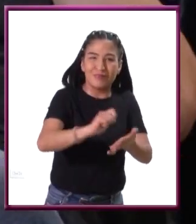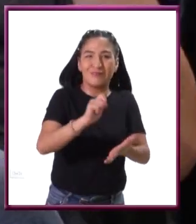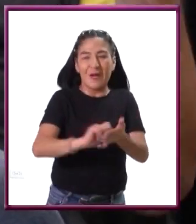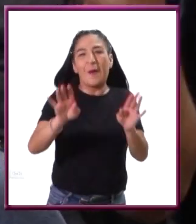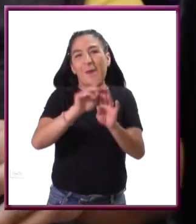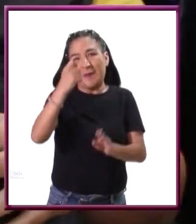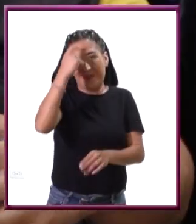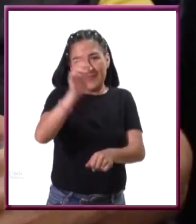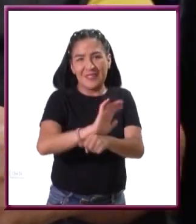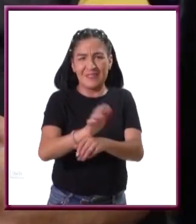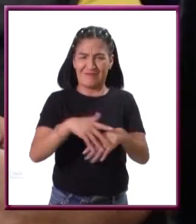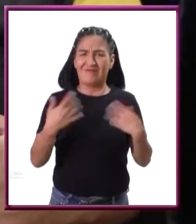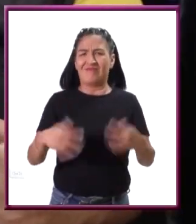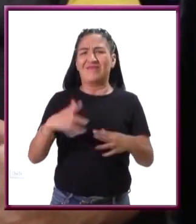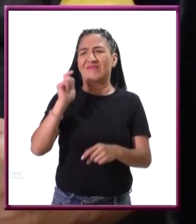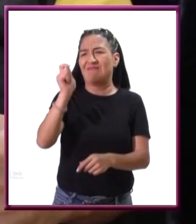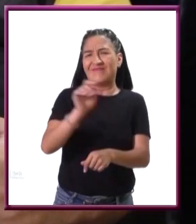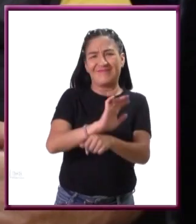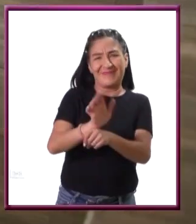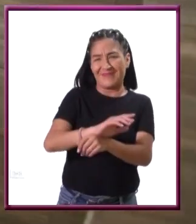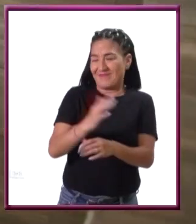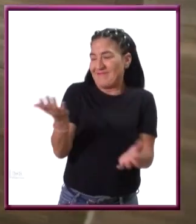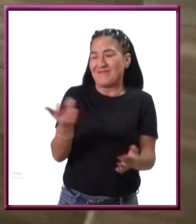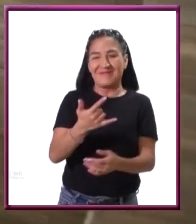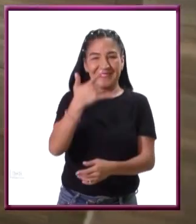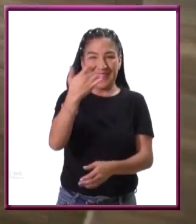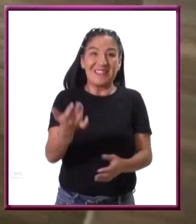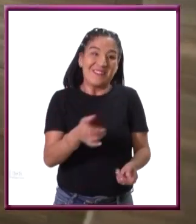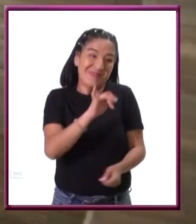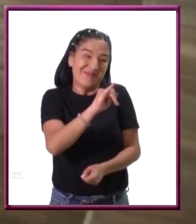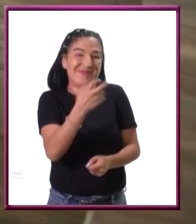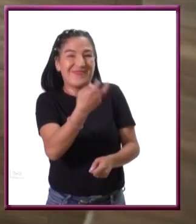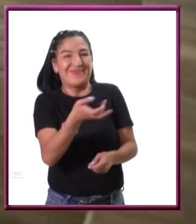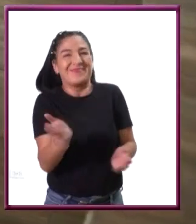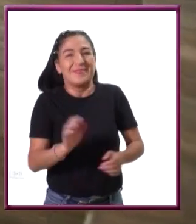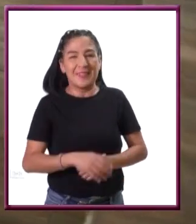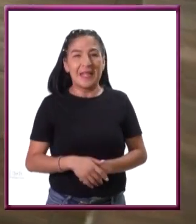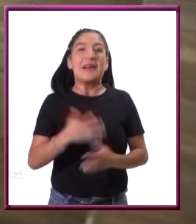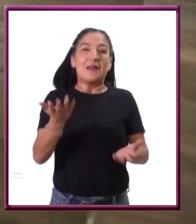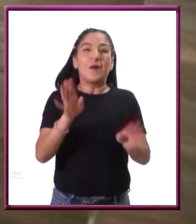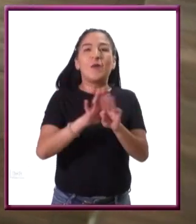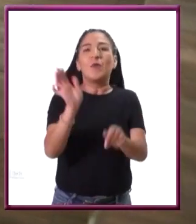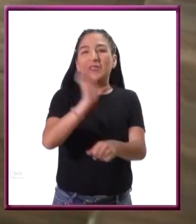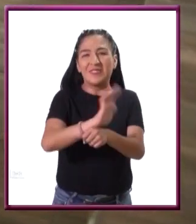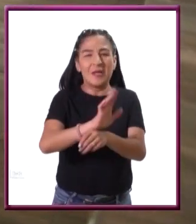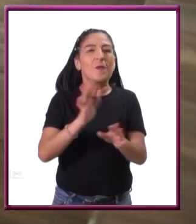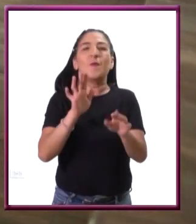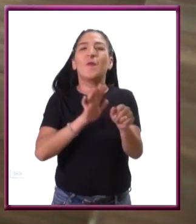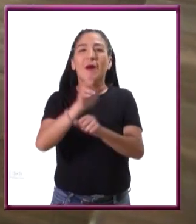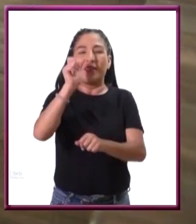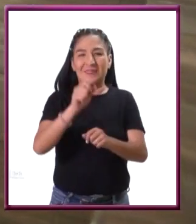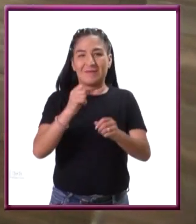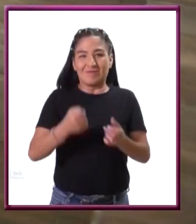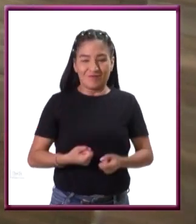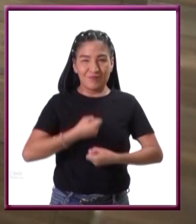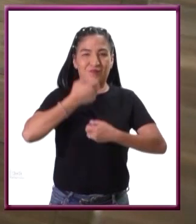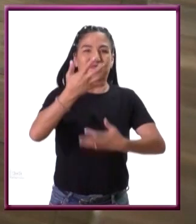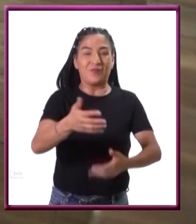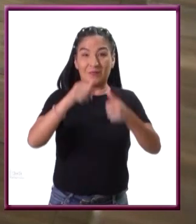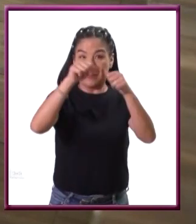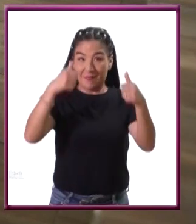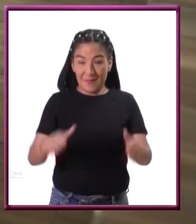ocurre cada churro. Elemental. Aunque el cine es una expresión principalmente artística en la que todo se